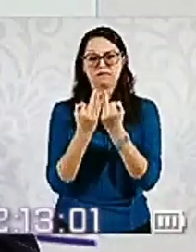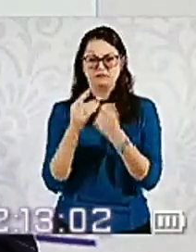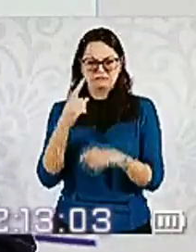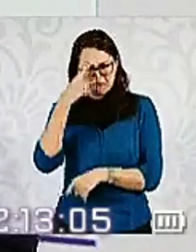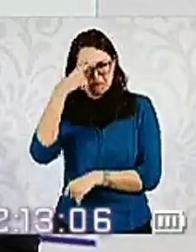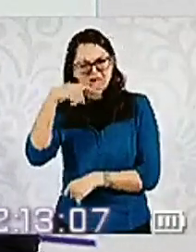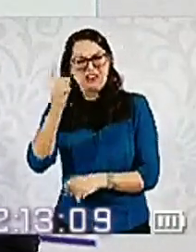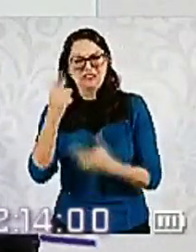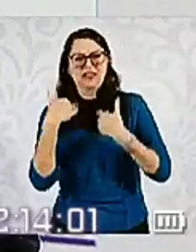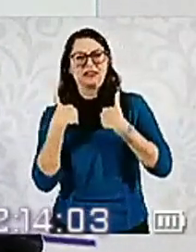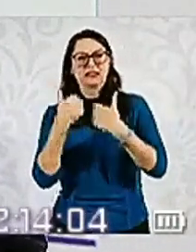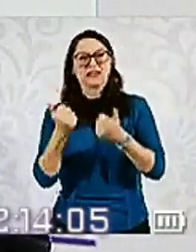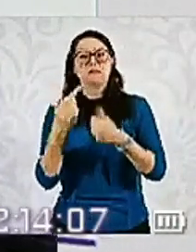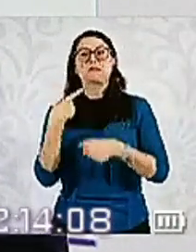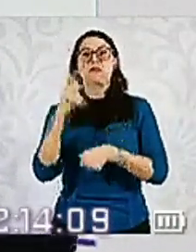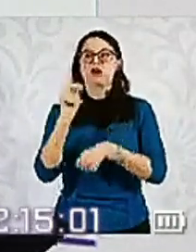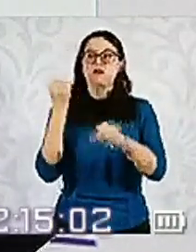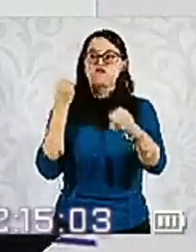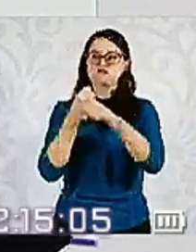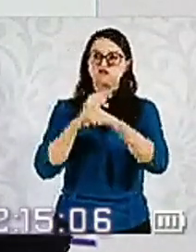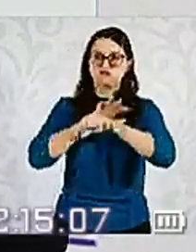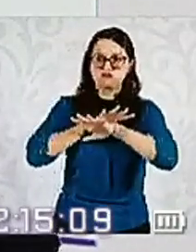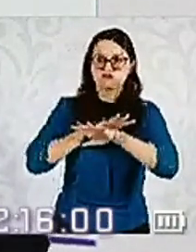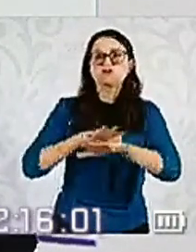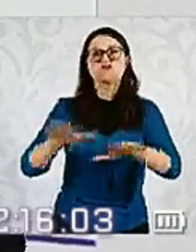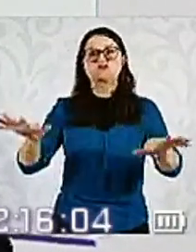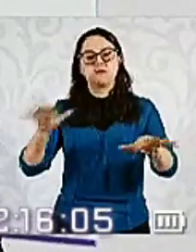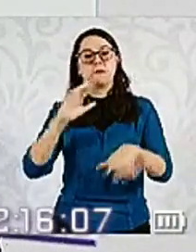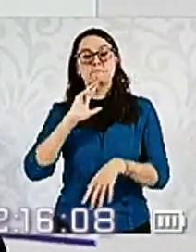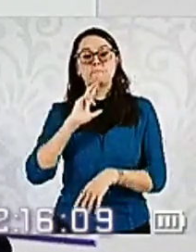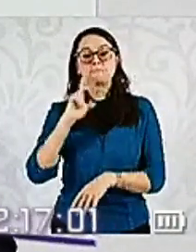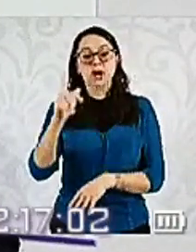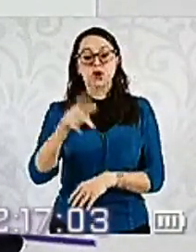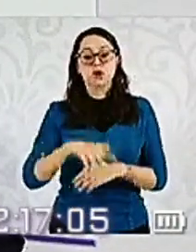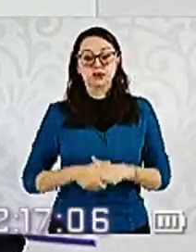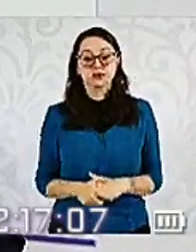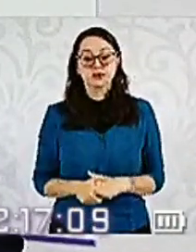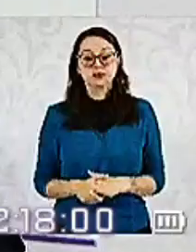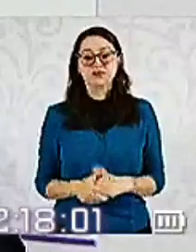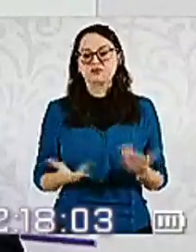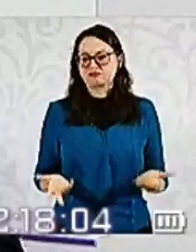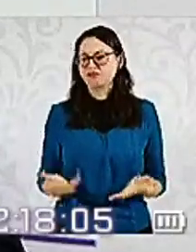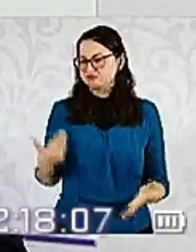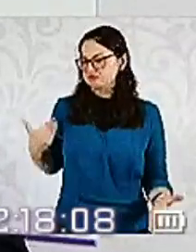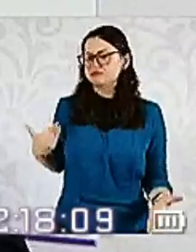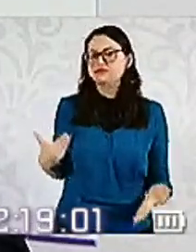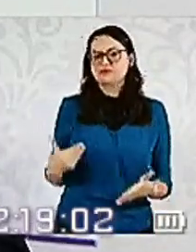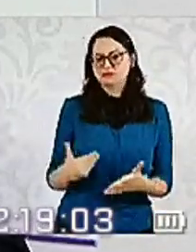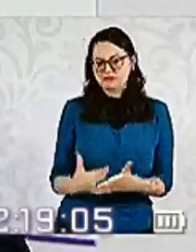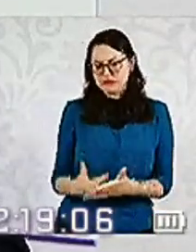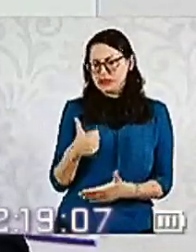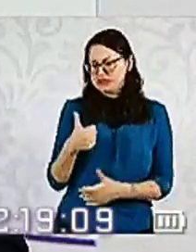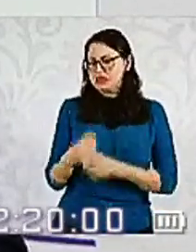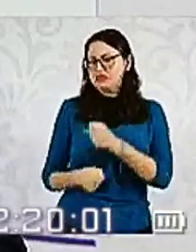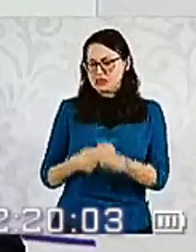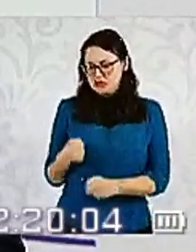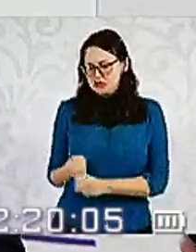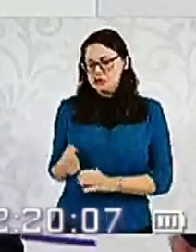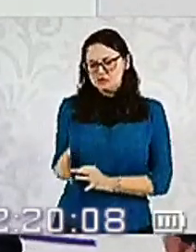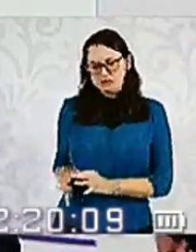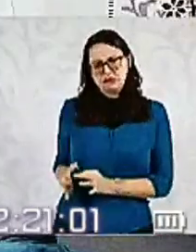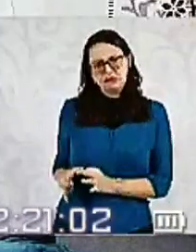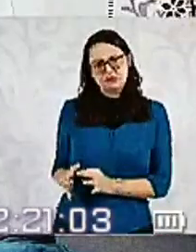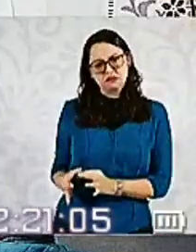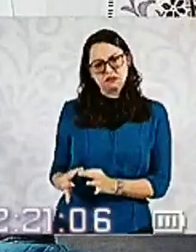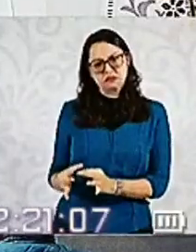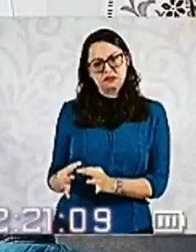de todo el pueblo mexicano. Y pues partimos de un primer piso, por eso primero empezamos por cambiarle el nombre a,